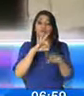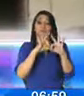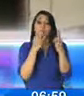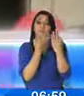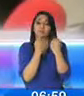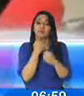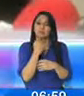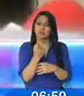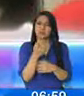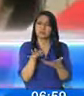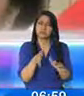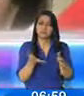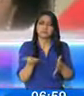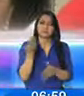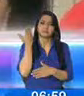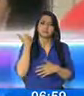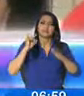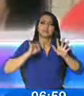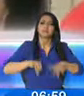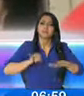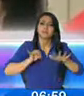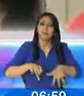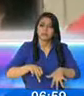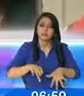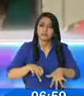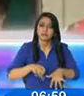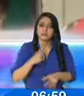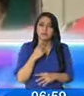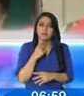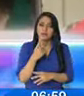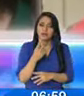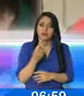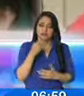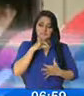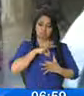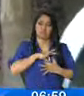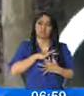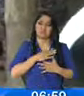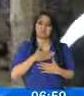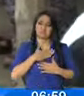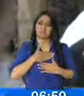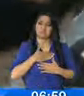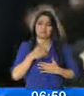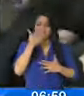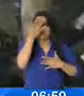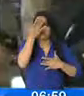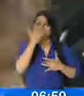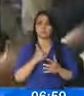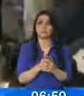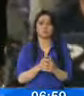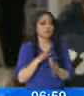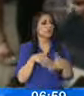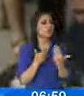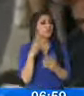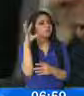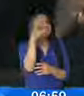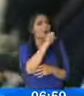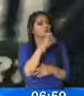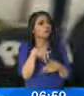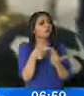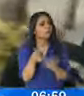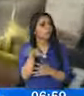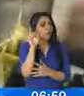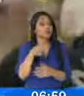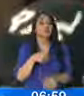aproximadamente hace unos 7 meses había le habían puesto un marcapasos nos dimos cuenta por lo que no lo